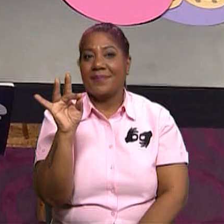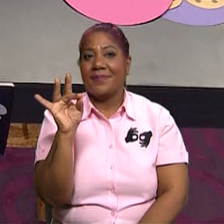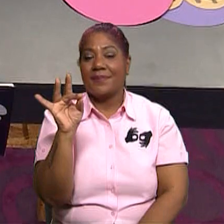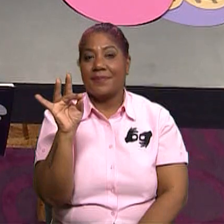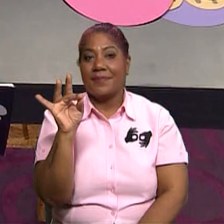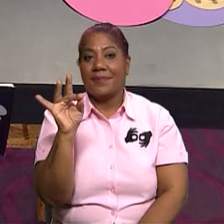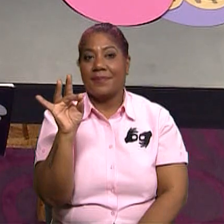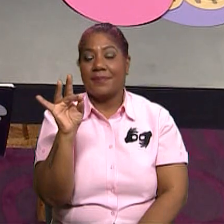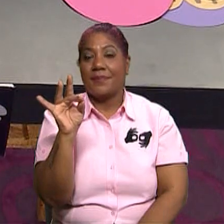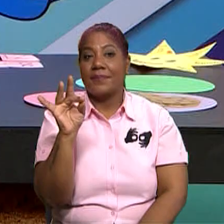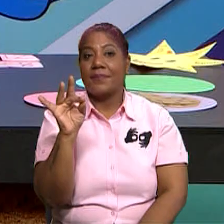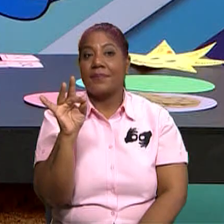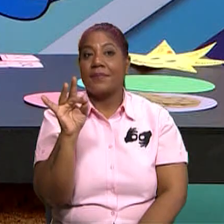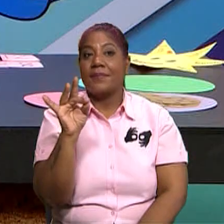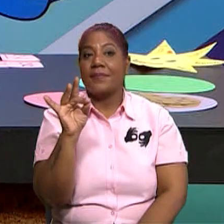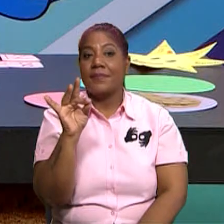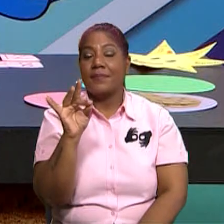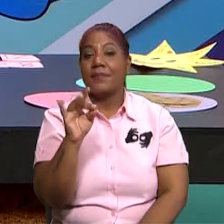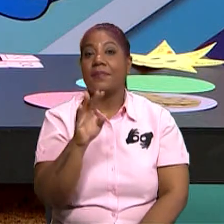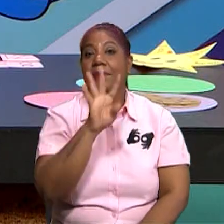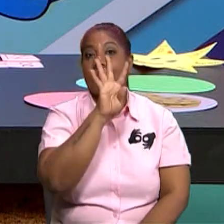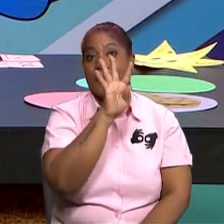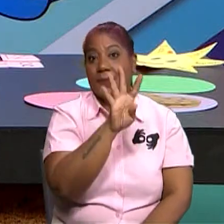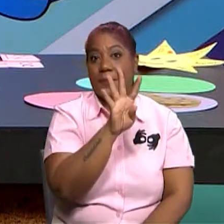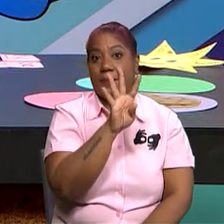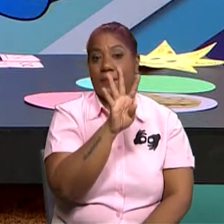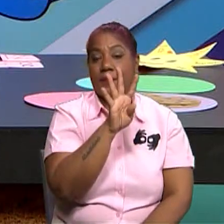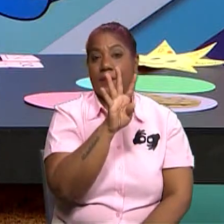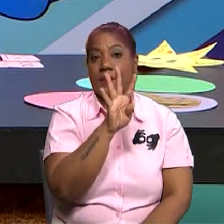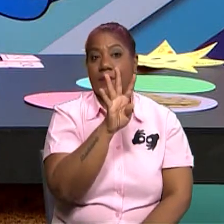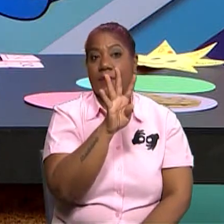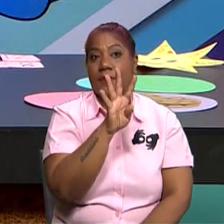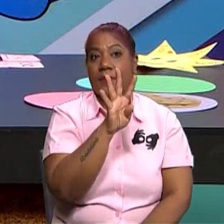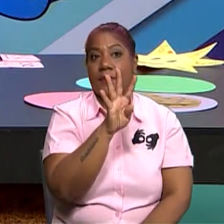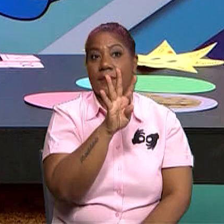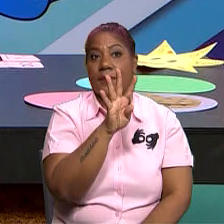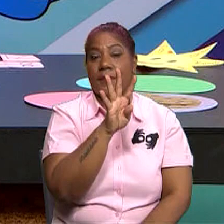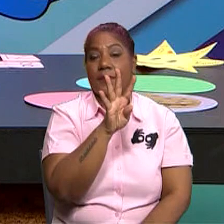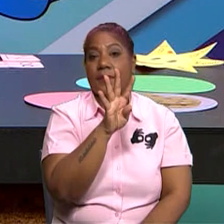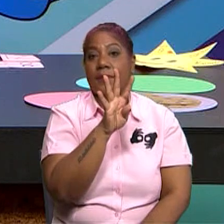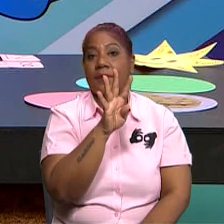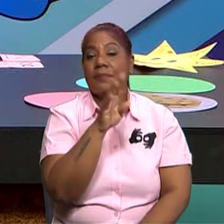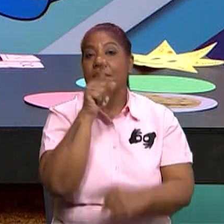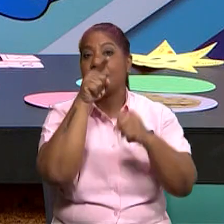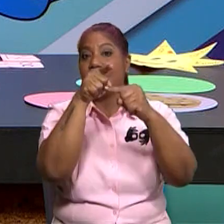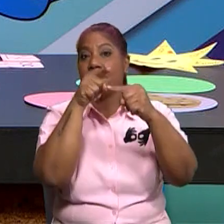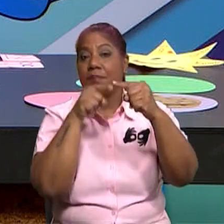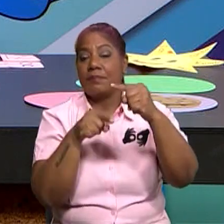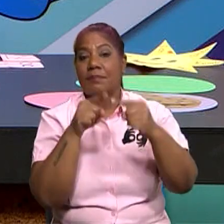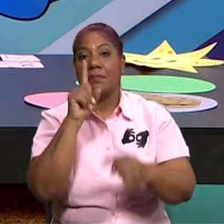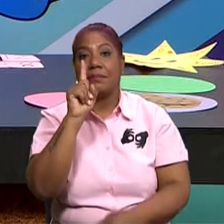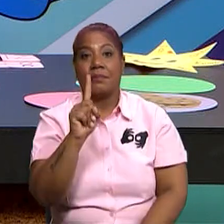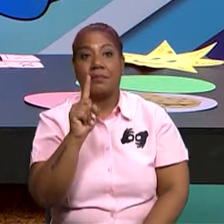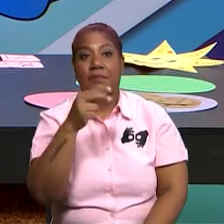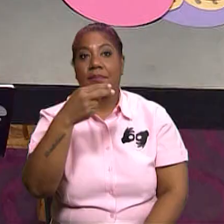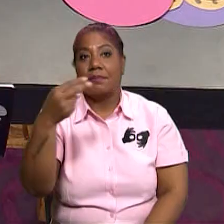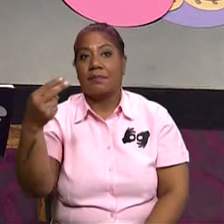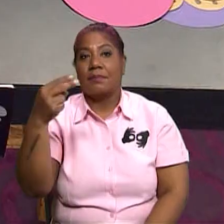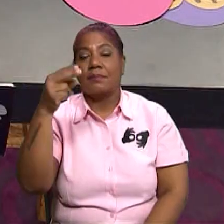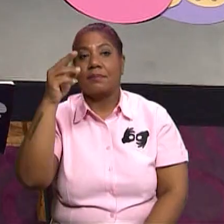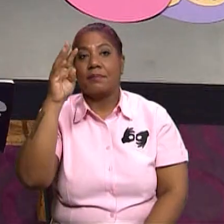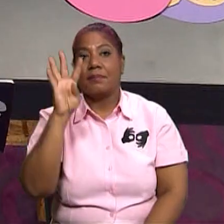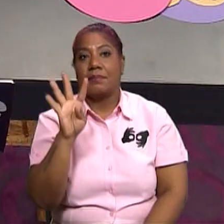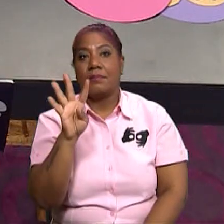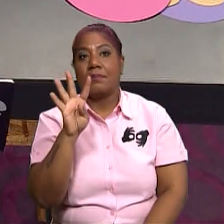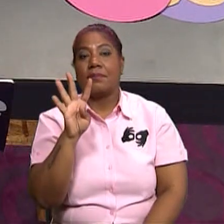Si tuviese 4 solamente y las quiero dividir entre uno solo, la respuesta va a ser 4.